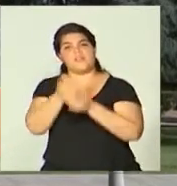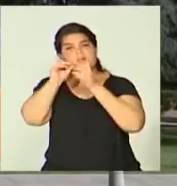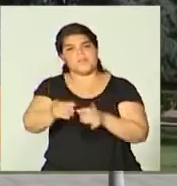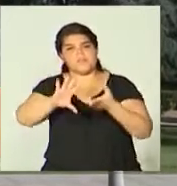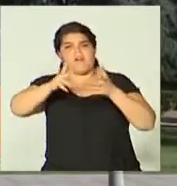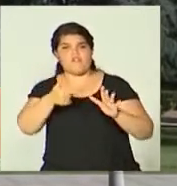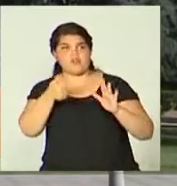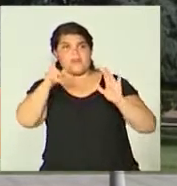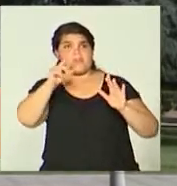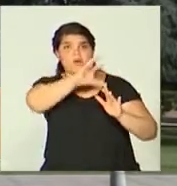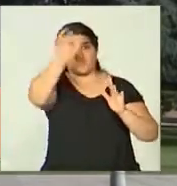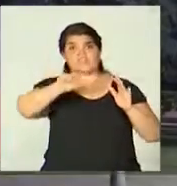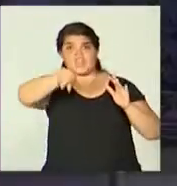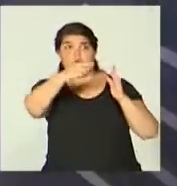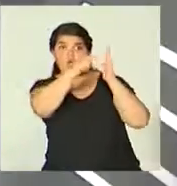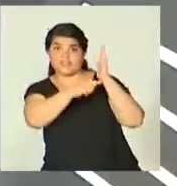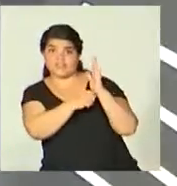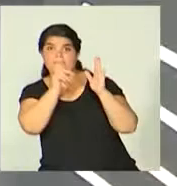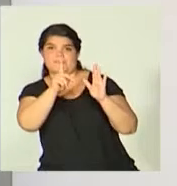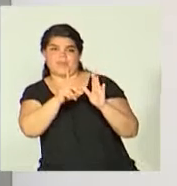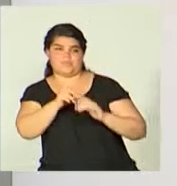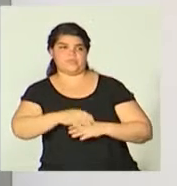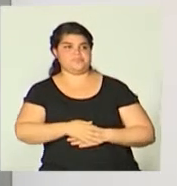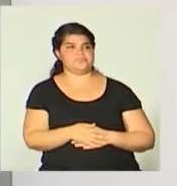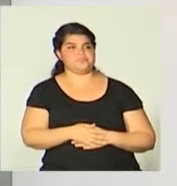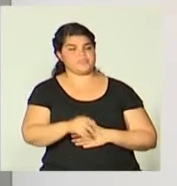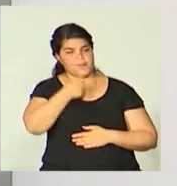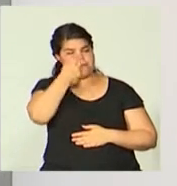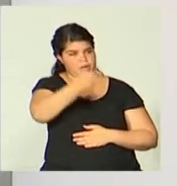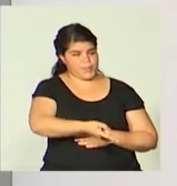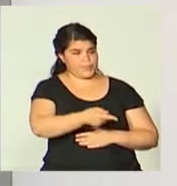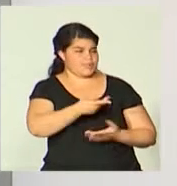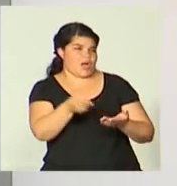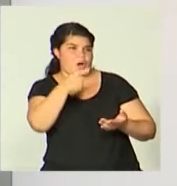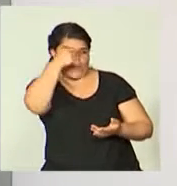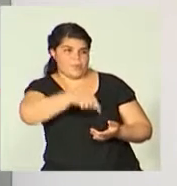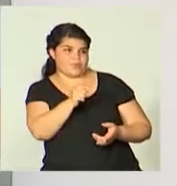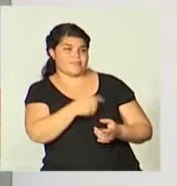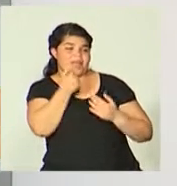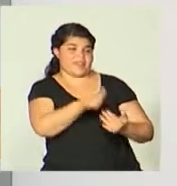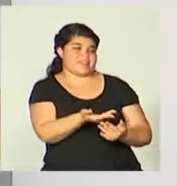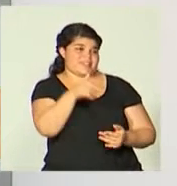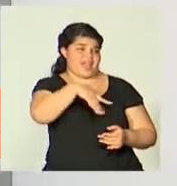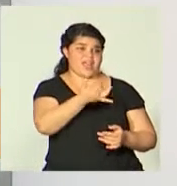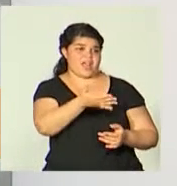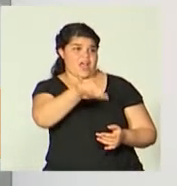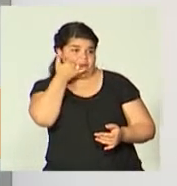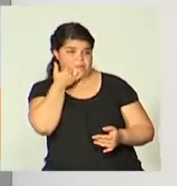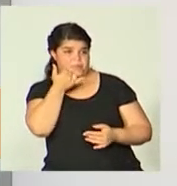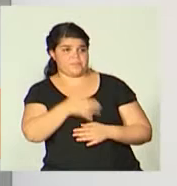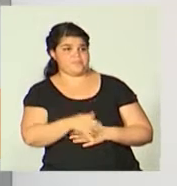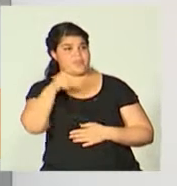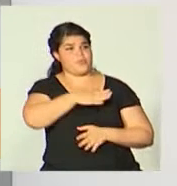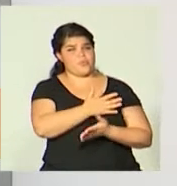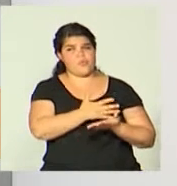que Estado. Diputado, le hago una última pregunta y desde ya le agradecemos la charla con Señalú. Se viene una nueva época en el